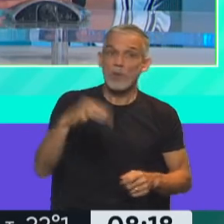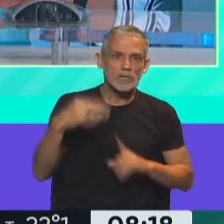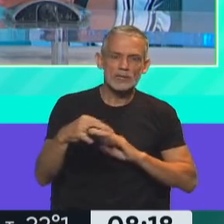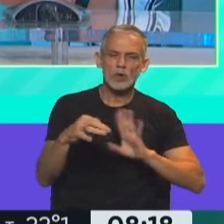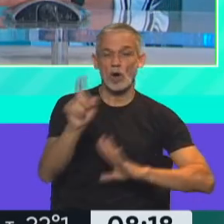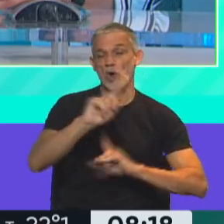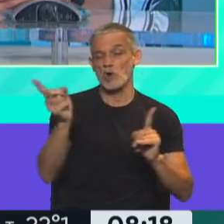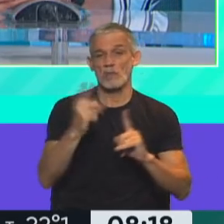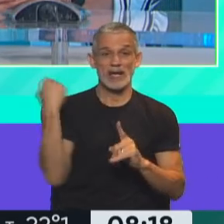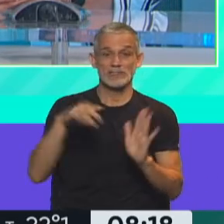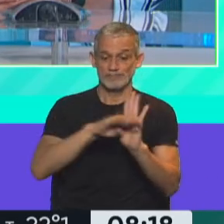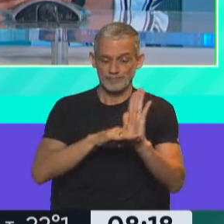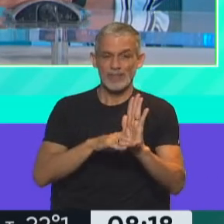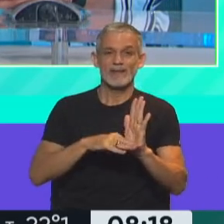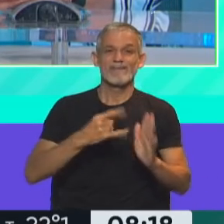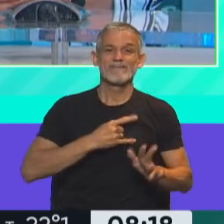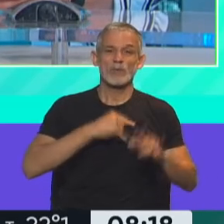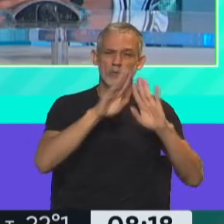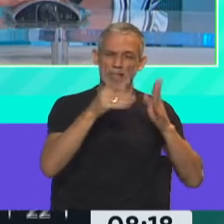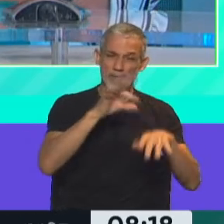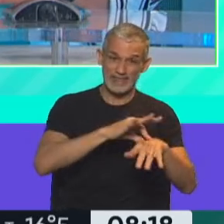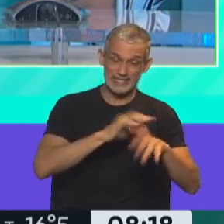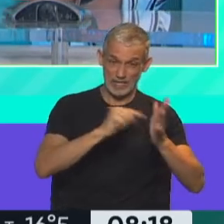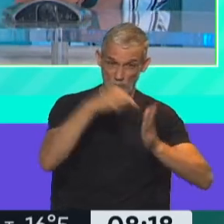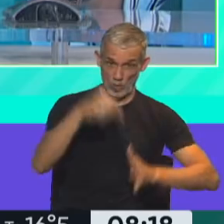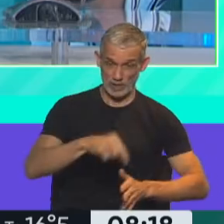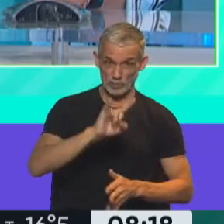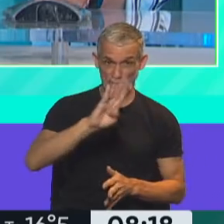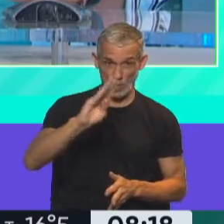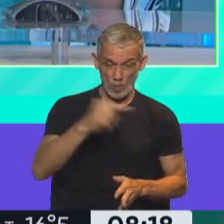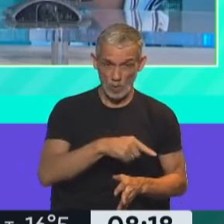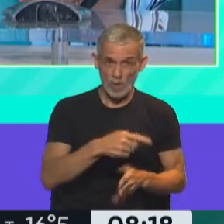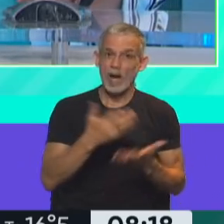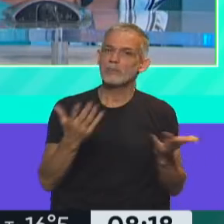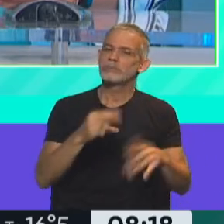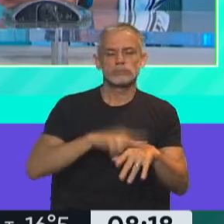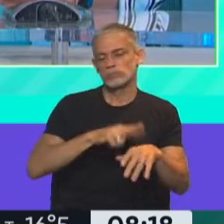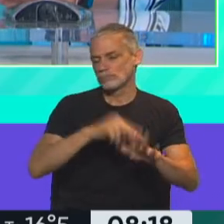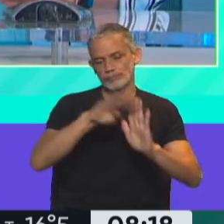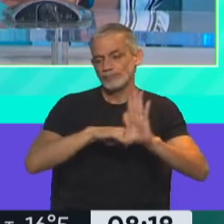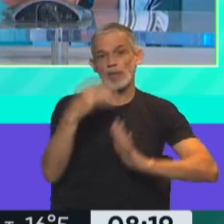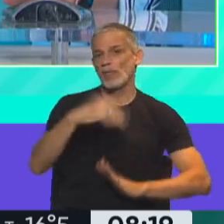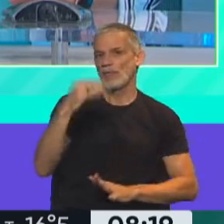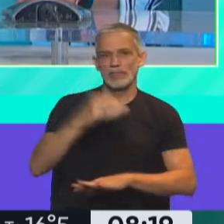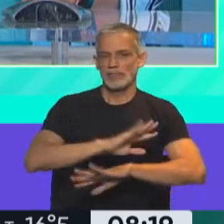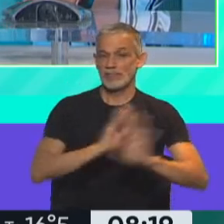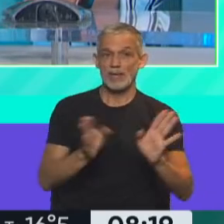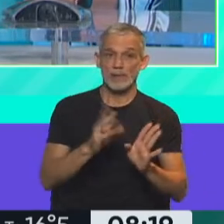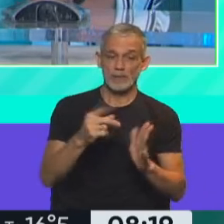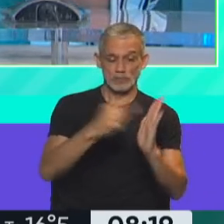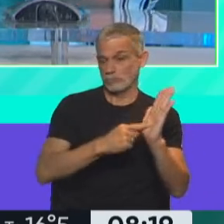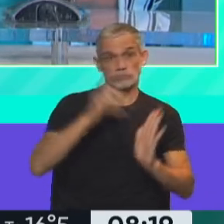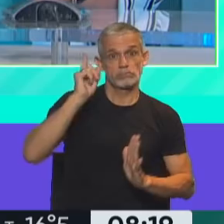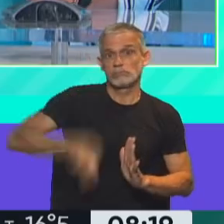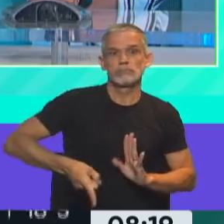Ayer salió una resolución de nuestra Facultad de Medicina de la Universidad de Buenos Aires sugiriendo que se llegue a la obligatoriedad de la